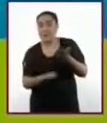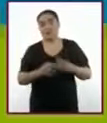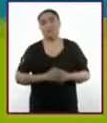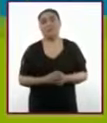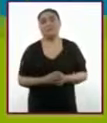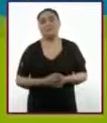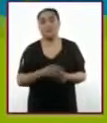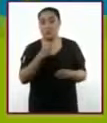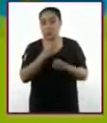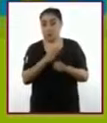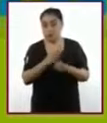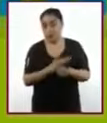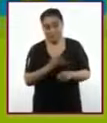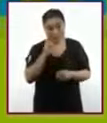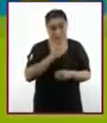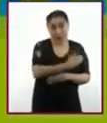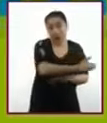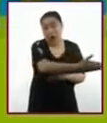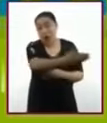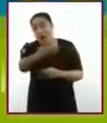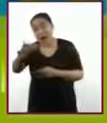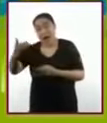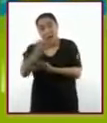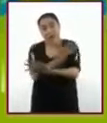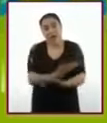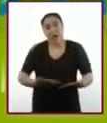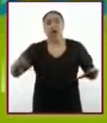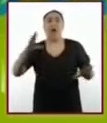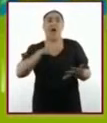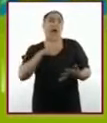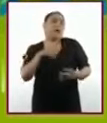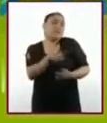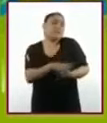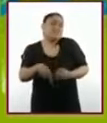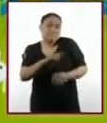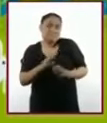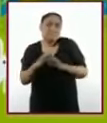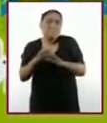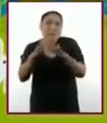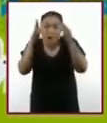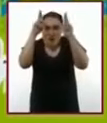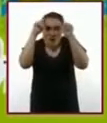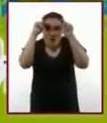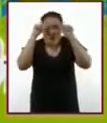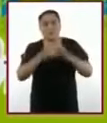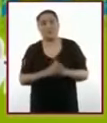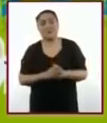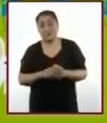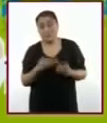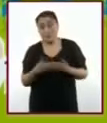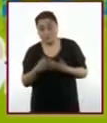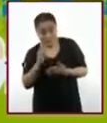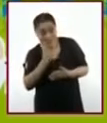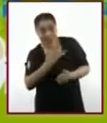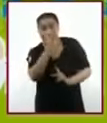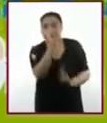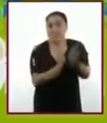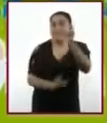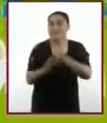En esta extensión de campo vive una pequeña comunidad de conejos. Si te fijas, hay mucha alfalfa a